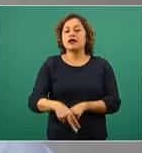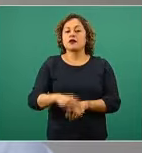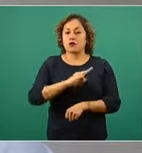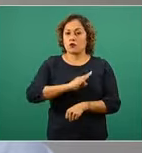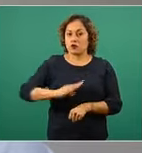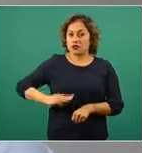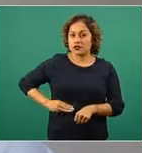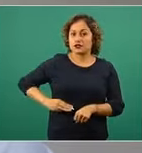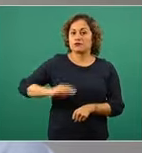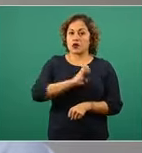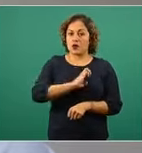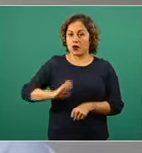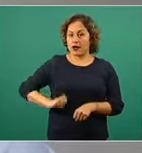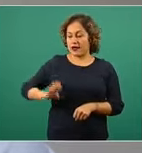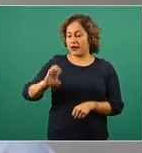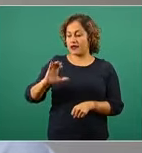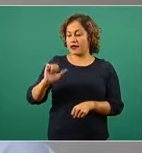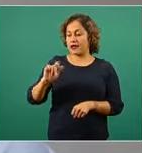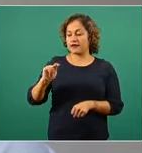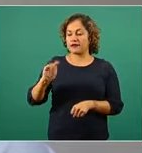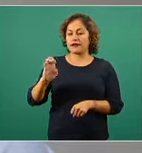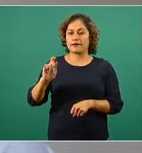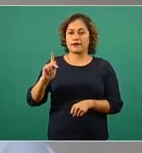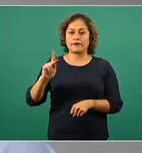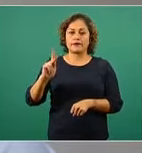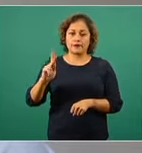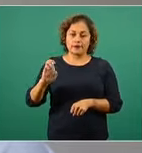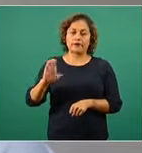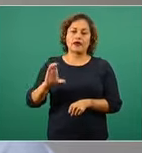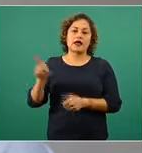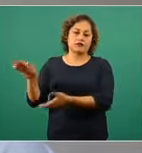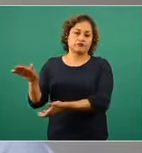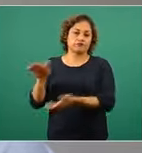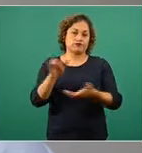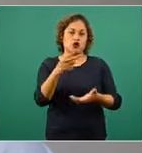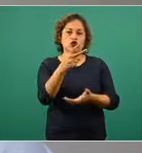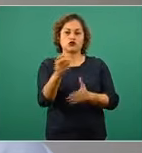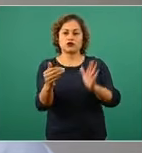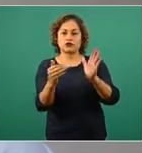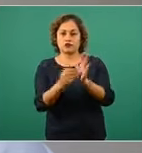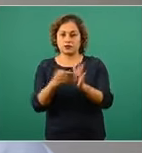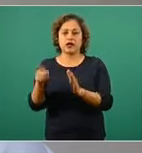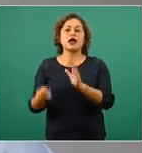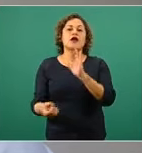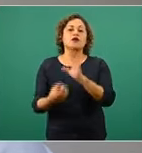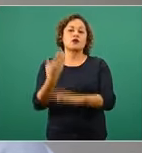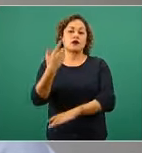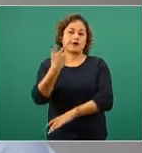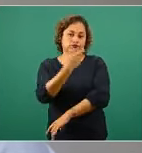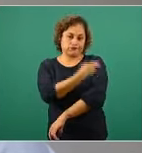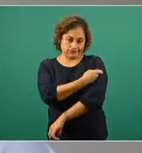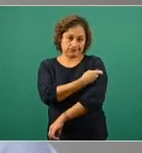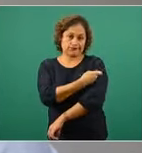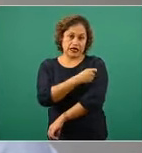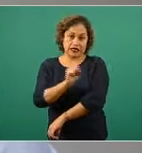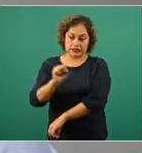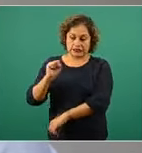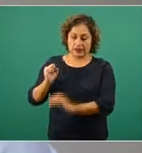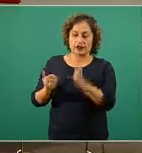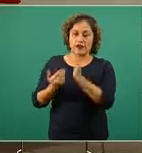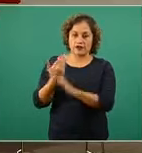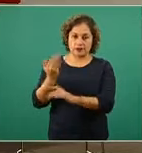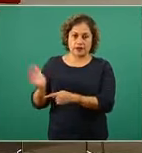recibir la dotación de estas 200,000 dosis de vacuna Sinovac que llegaron el sábado en la mañana. Uno,